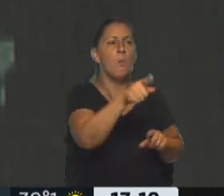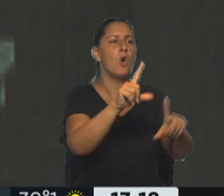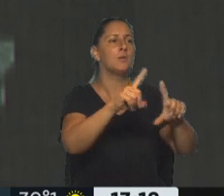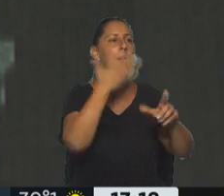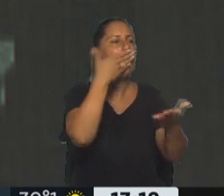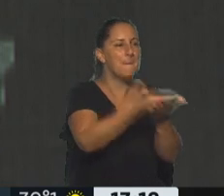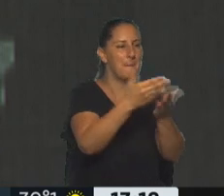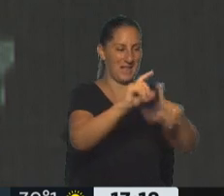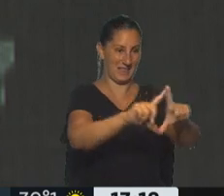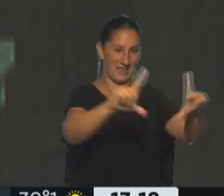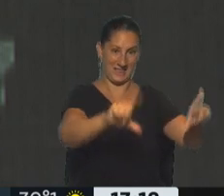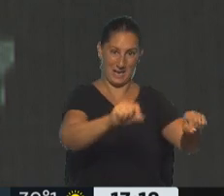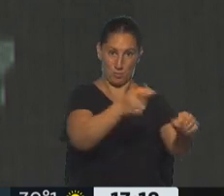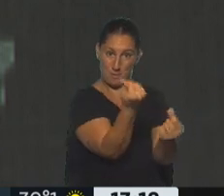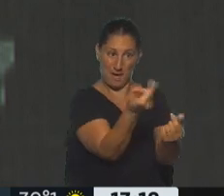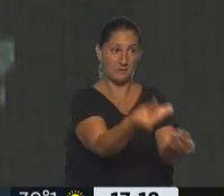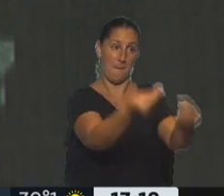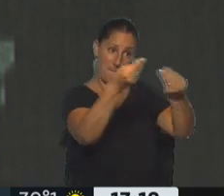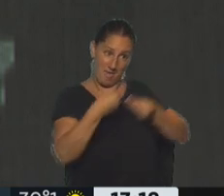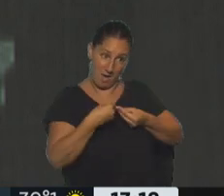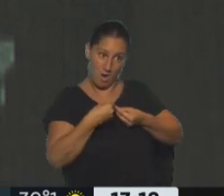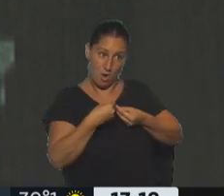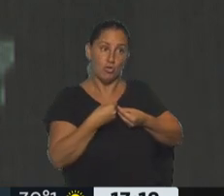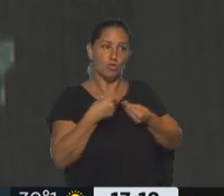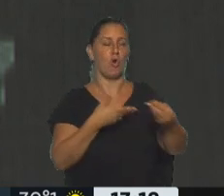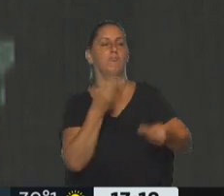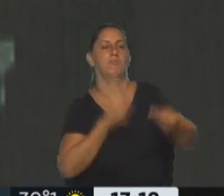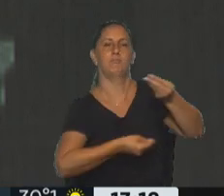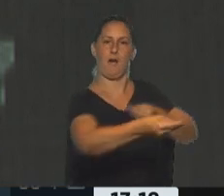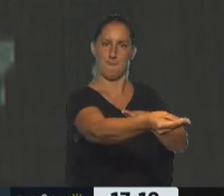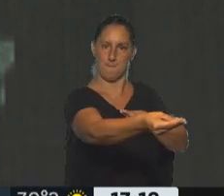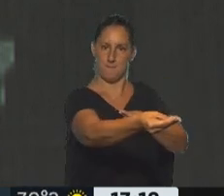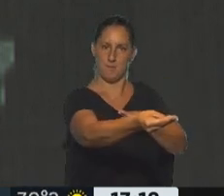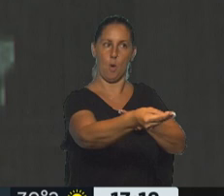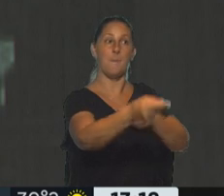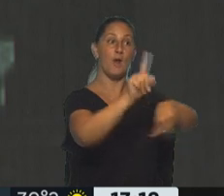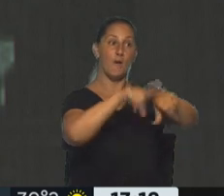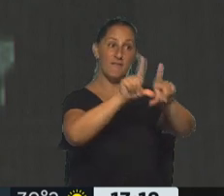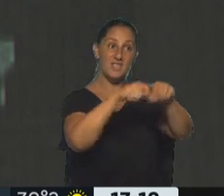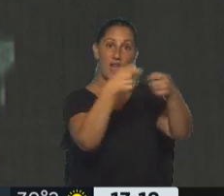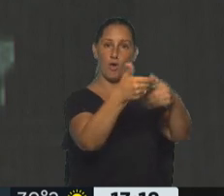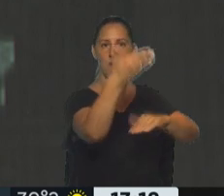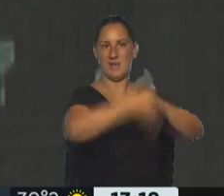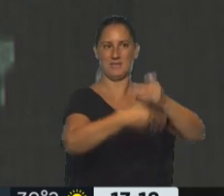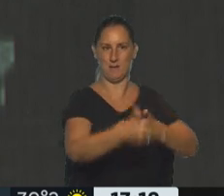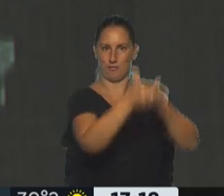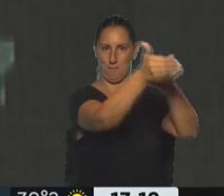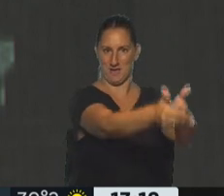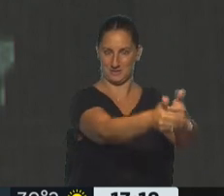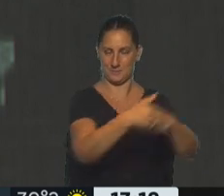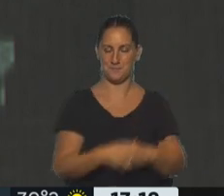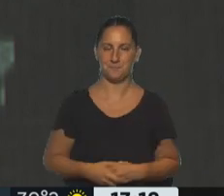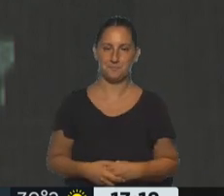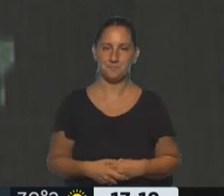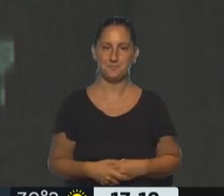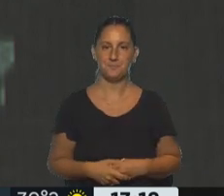los títulos le dan los títulos al Estado del estado de los agarra y dice Te los devuelvo por otros que tenga otro vencimiento por ejemplo los vencimientos para hacer